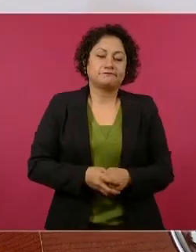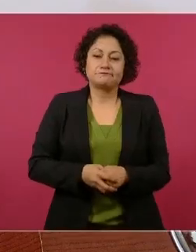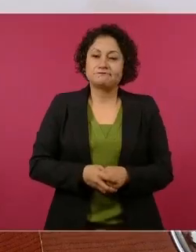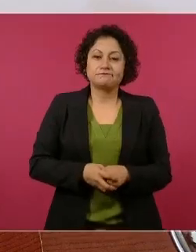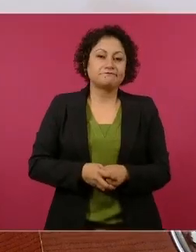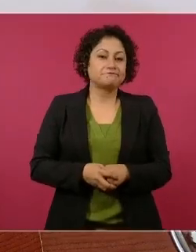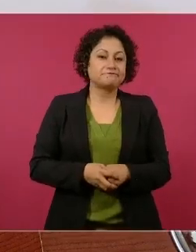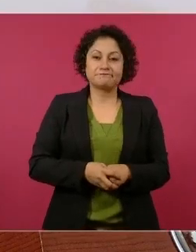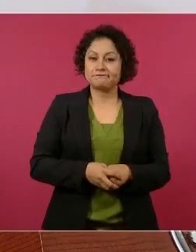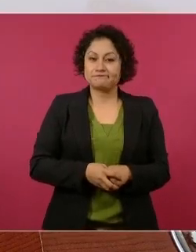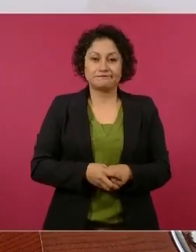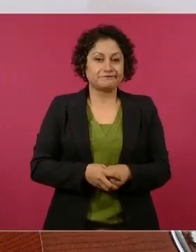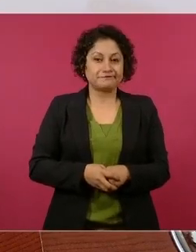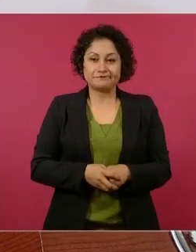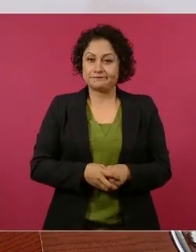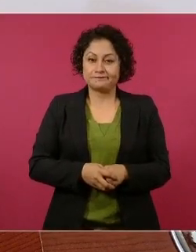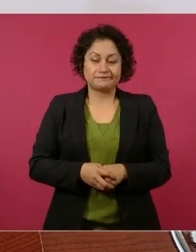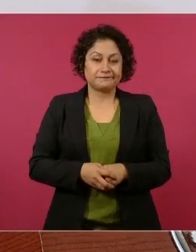Por eso,